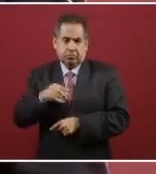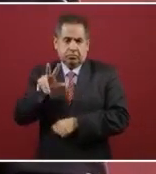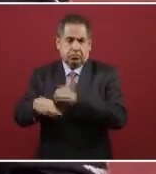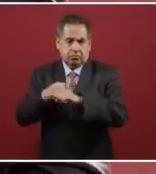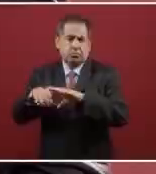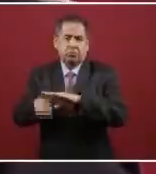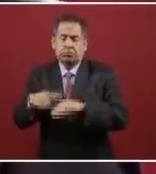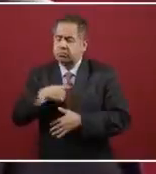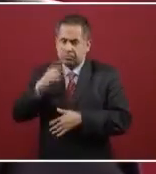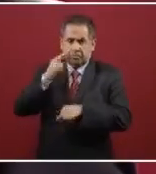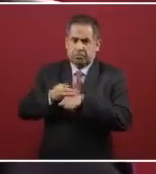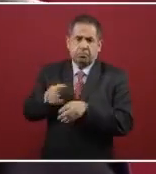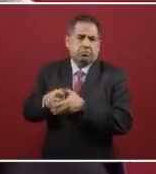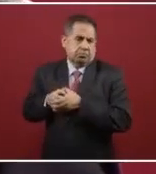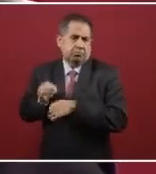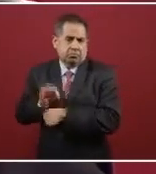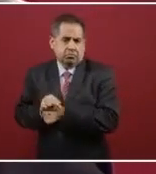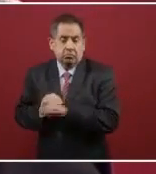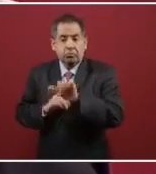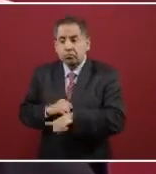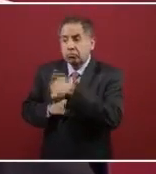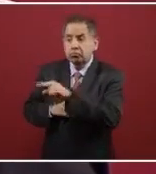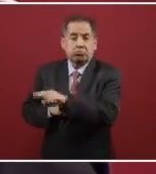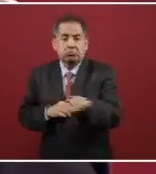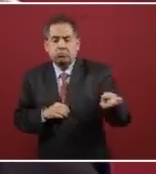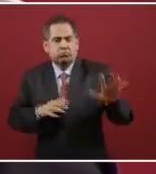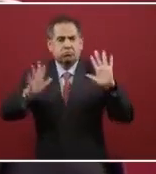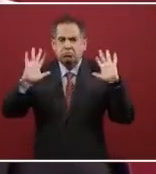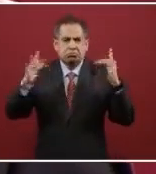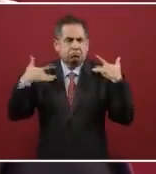pero no me responsabilizo de la